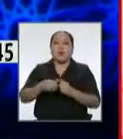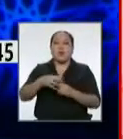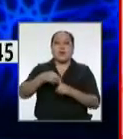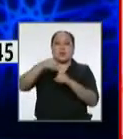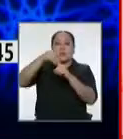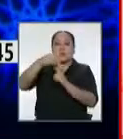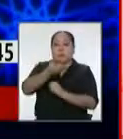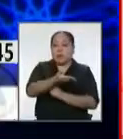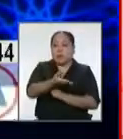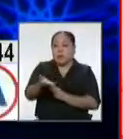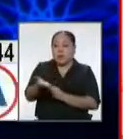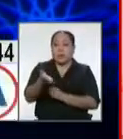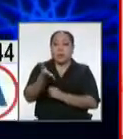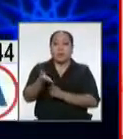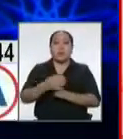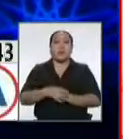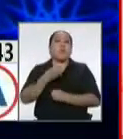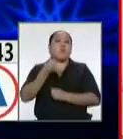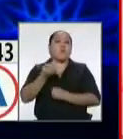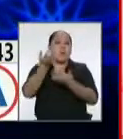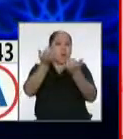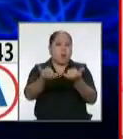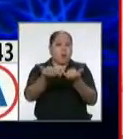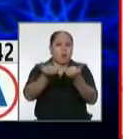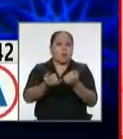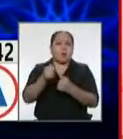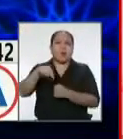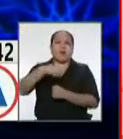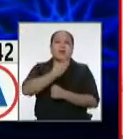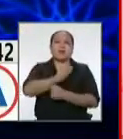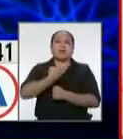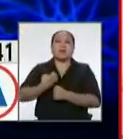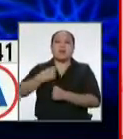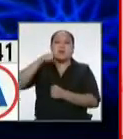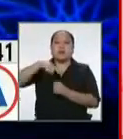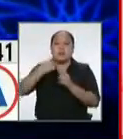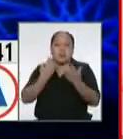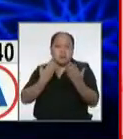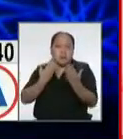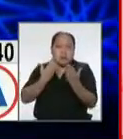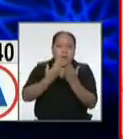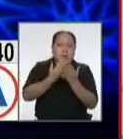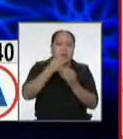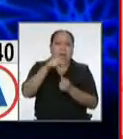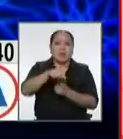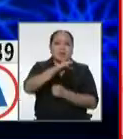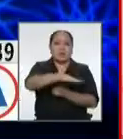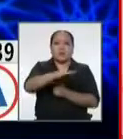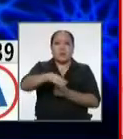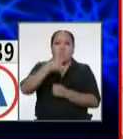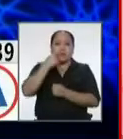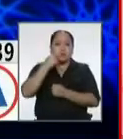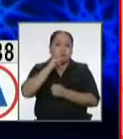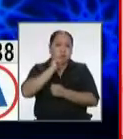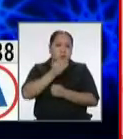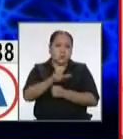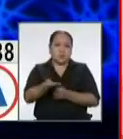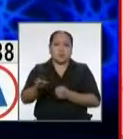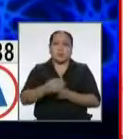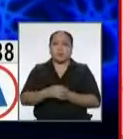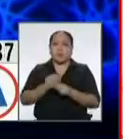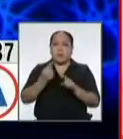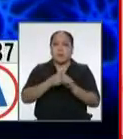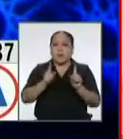muchos de los puyazos fueron directamente a Forsyth. ¿Él podría haberse afectado estando tan